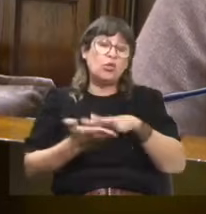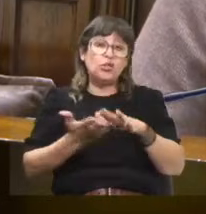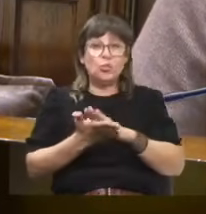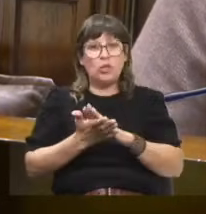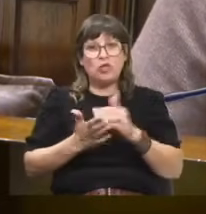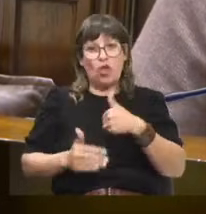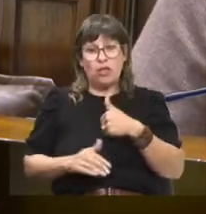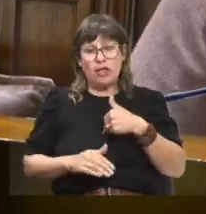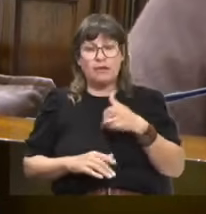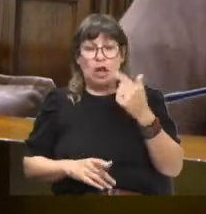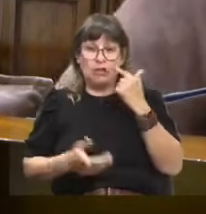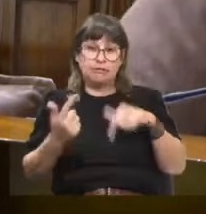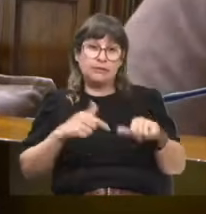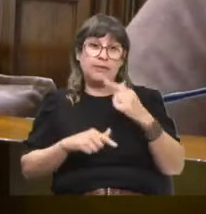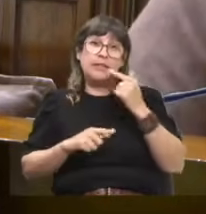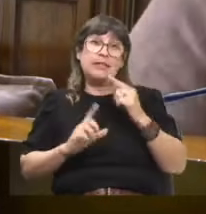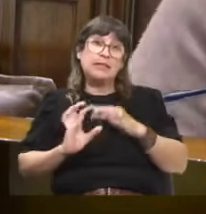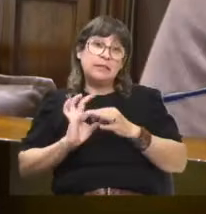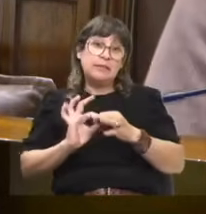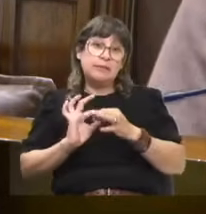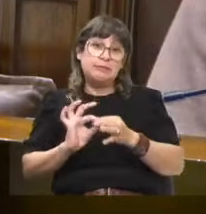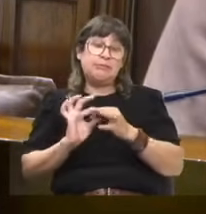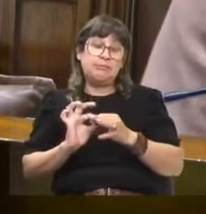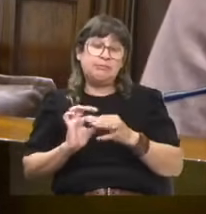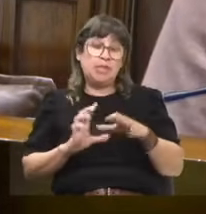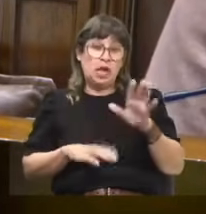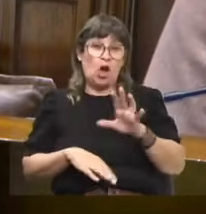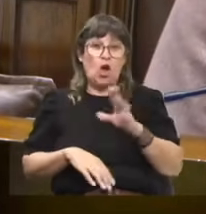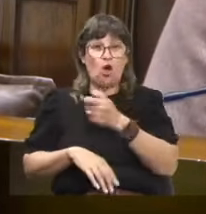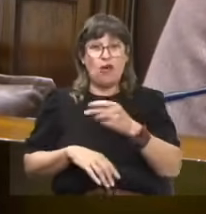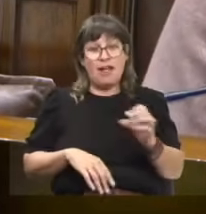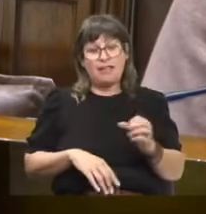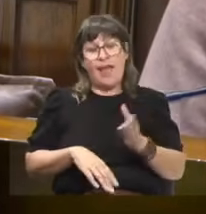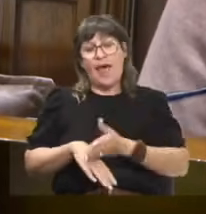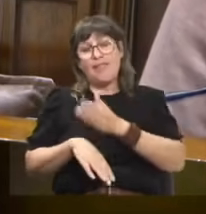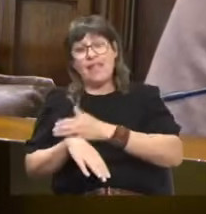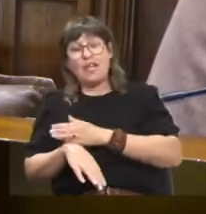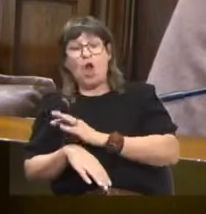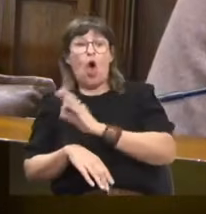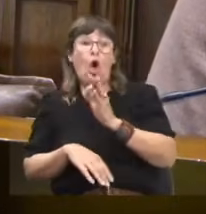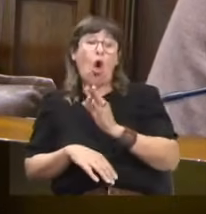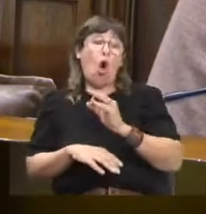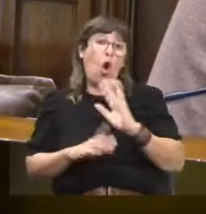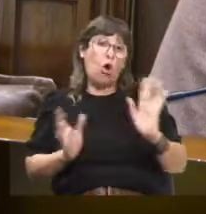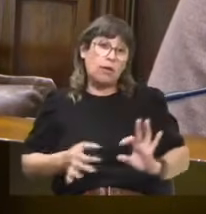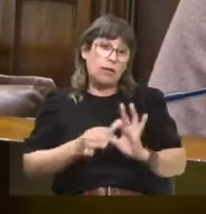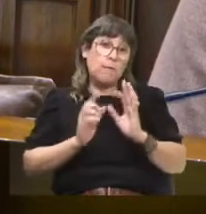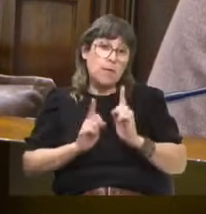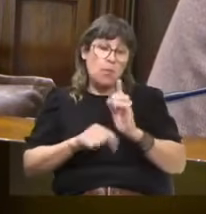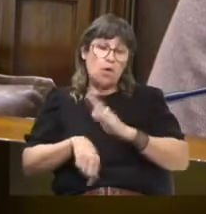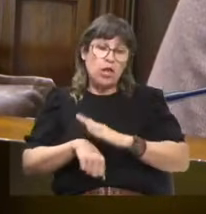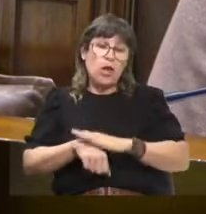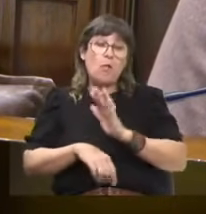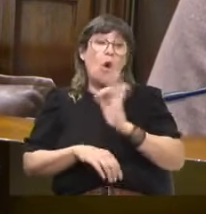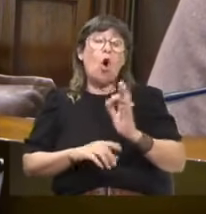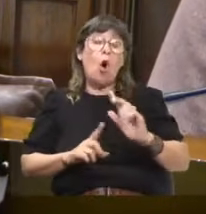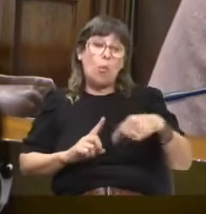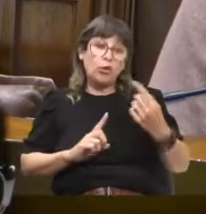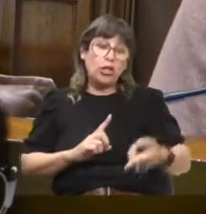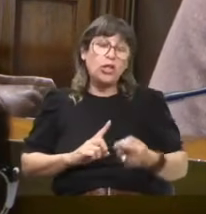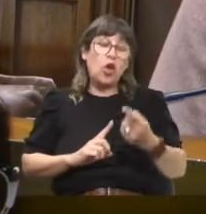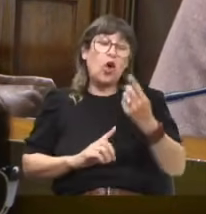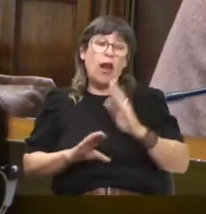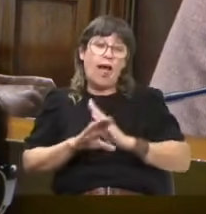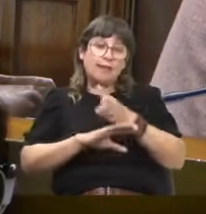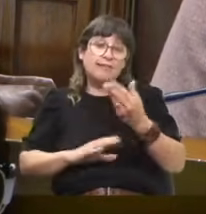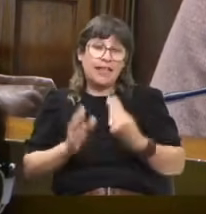produzca dependencia con el ente, sea anterior, concomitante o posterior al acceso al cargo, por lo